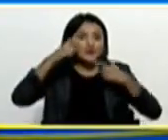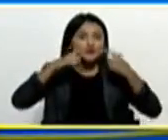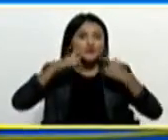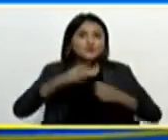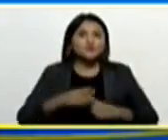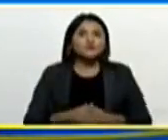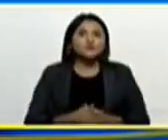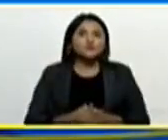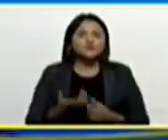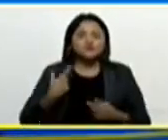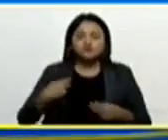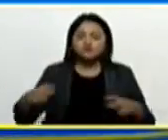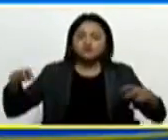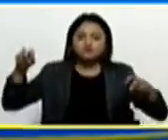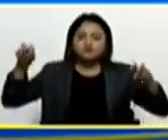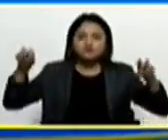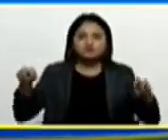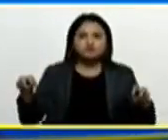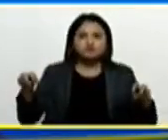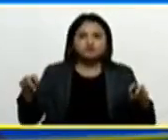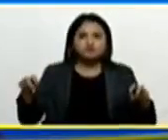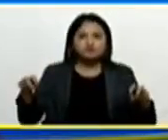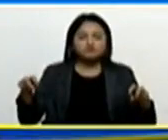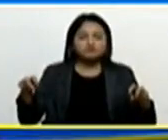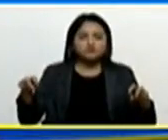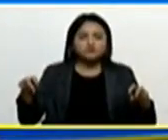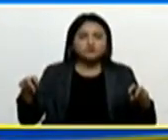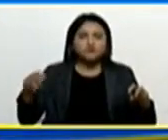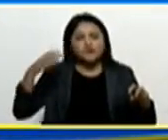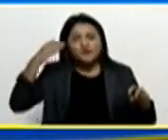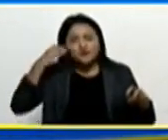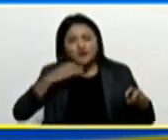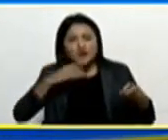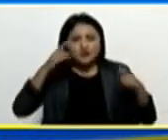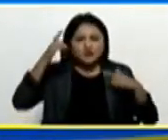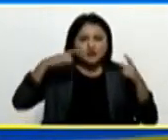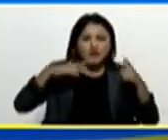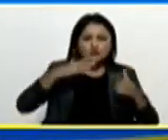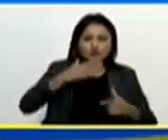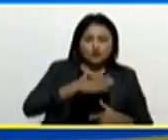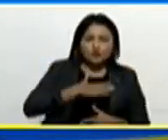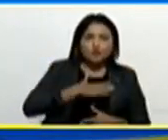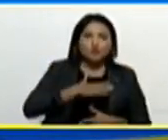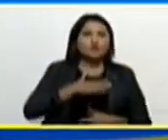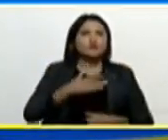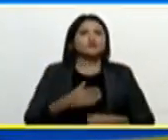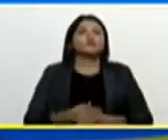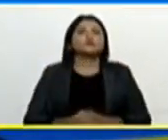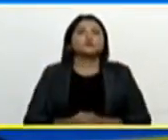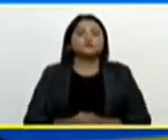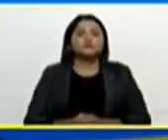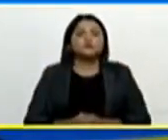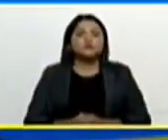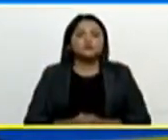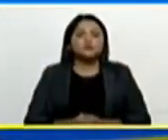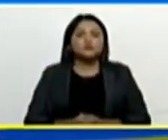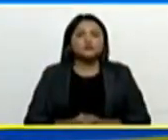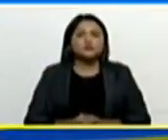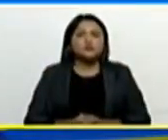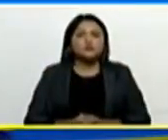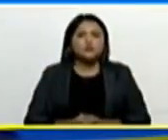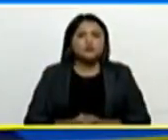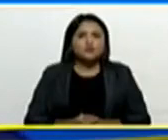Fidel, nos sentamos, Fidel me sentó ahí al lado de él, con Chávez. Luego Chávez pasó a